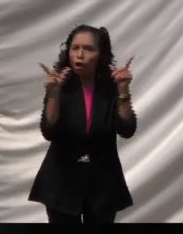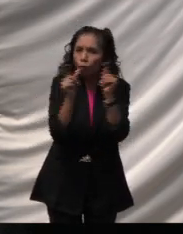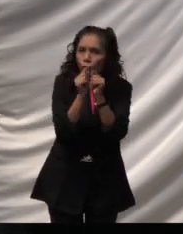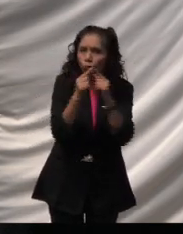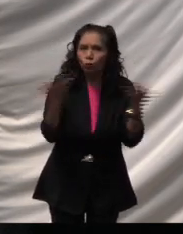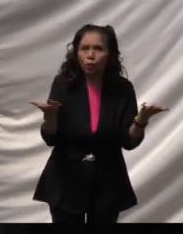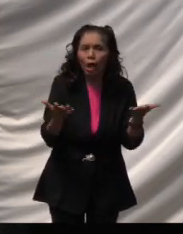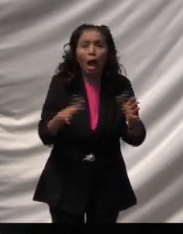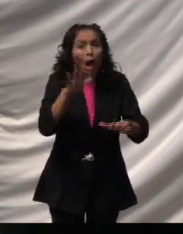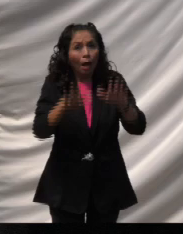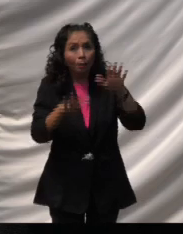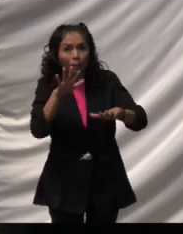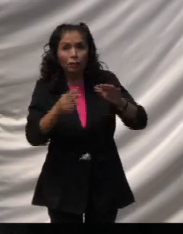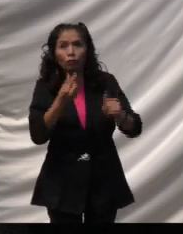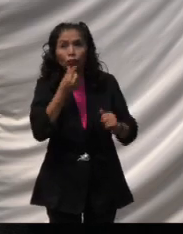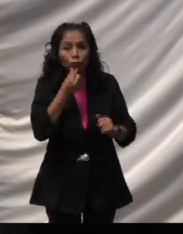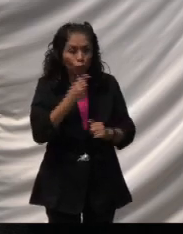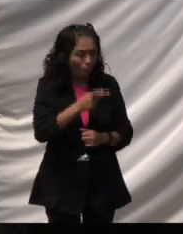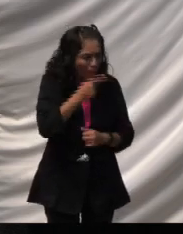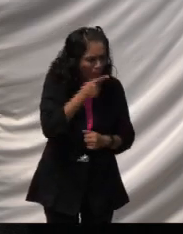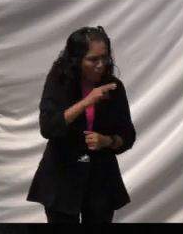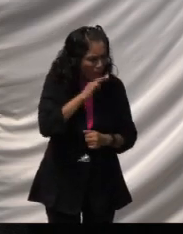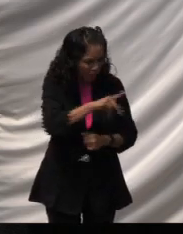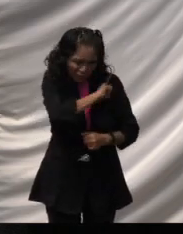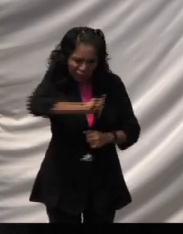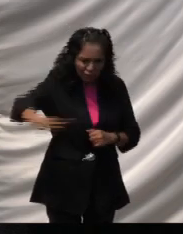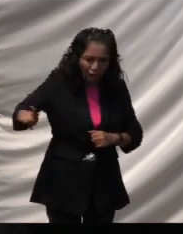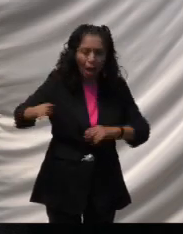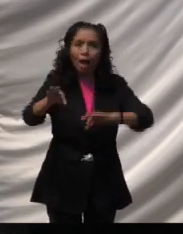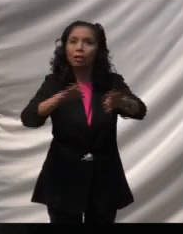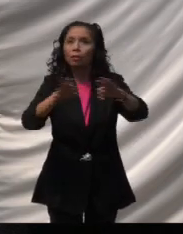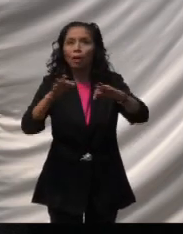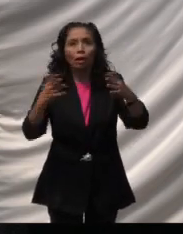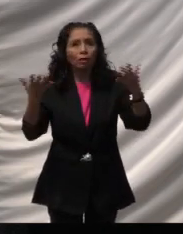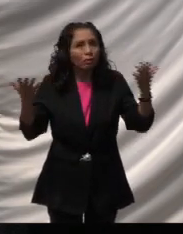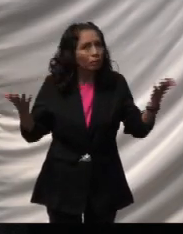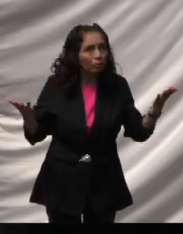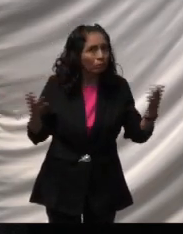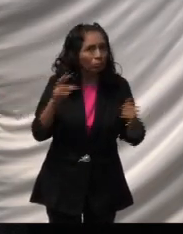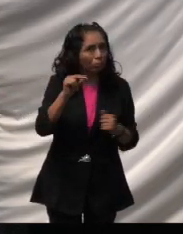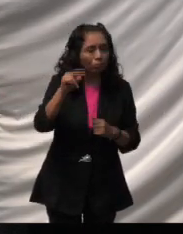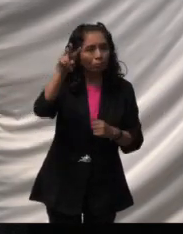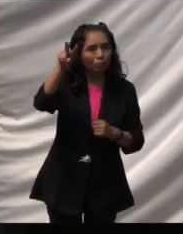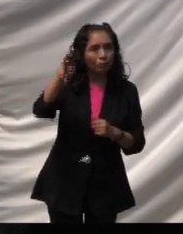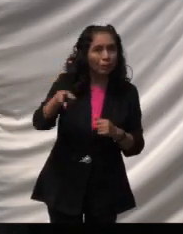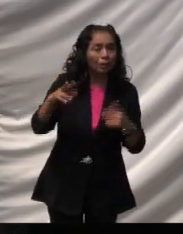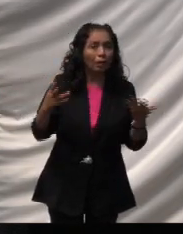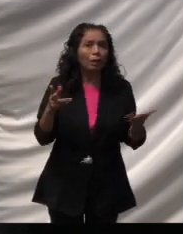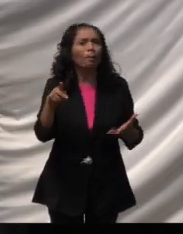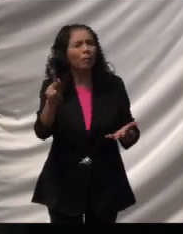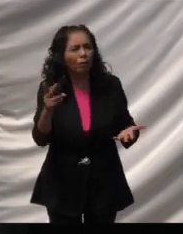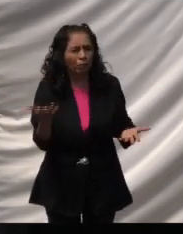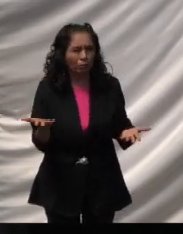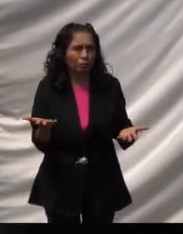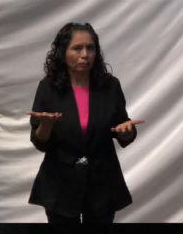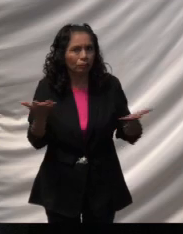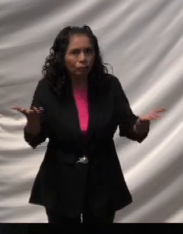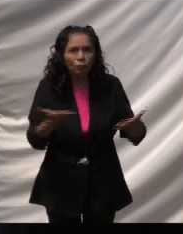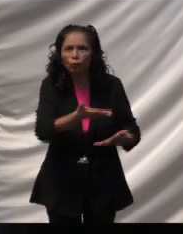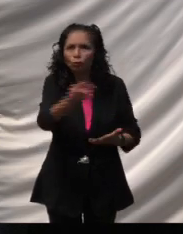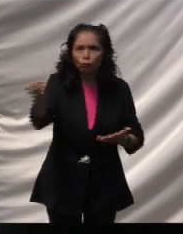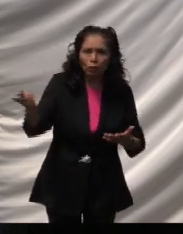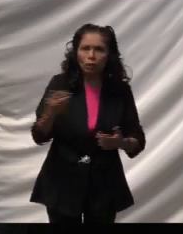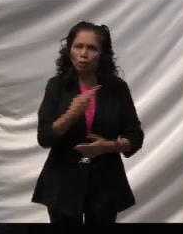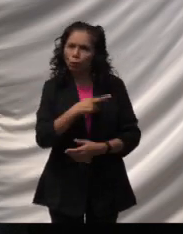niños están destinados u obligados por sus padres a trabajar. Y esto no es de todo cierto. Pero díganme una cosa. ¿Ustedes cuando van